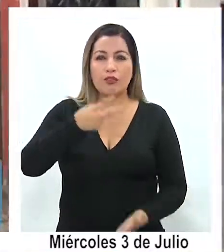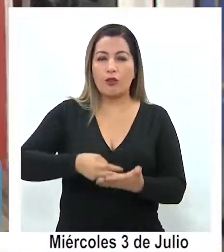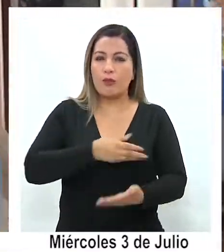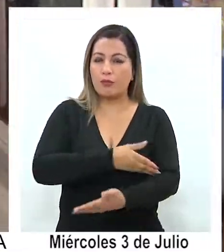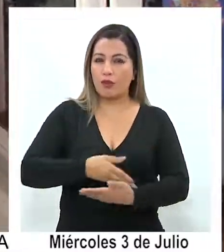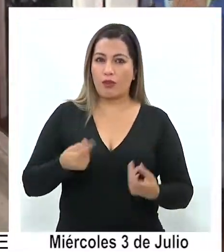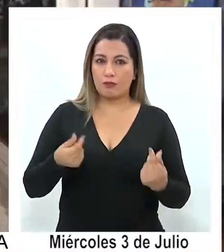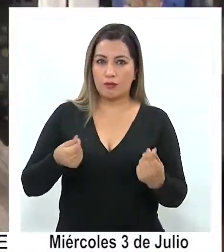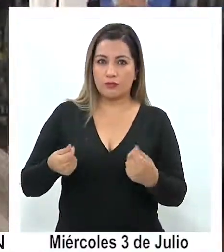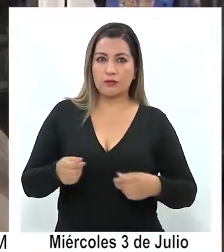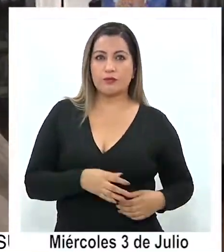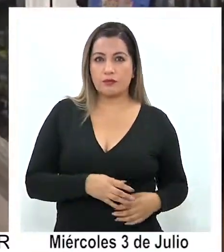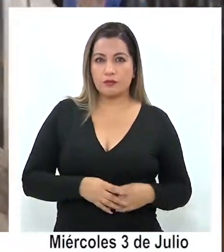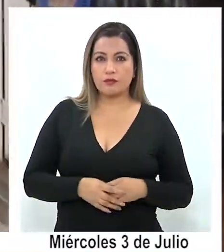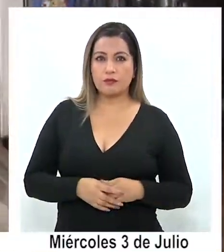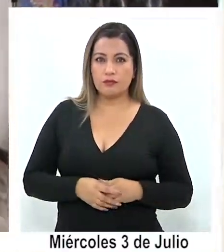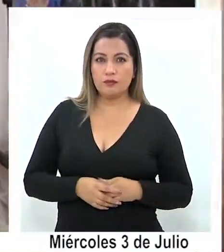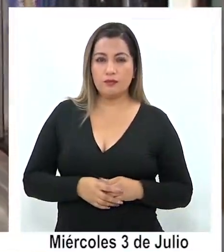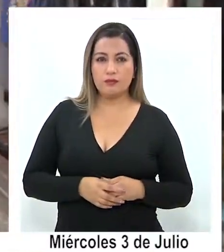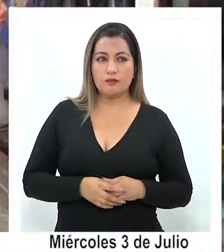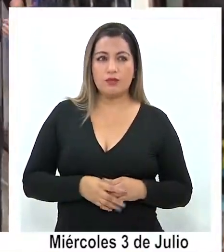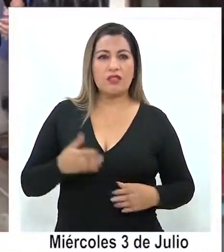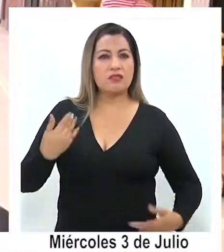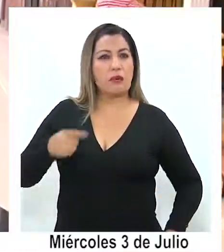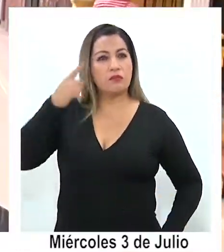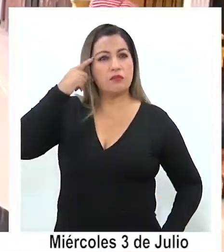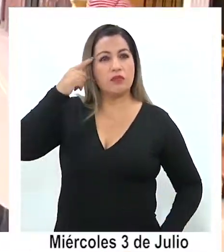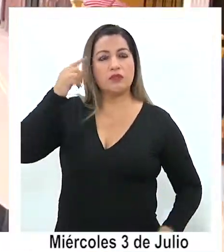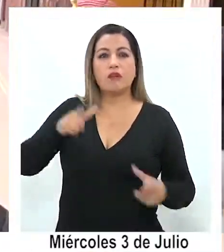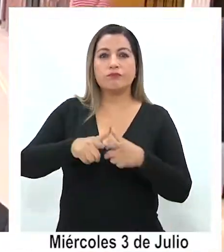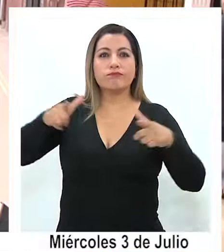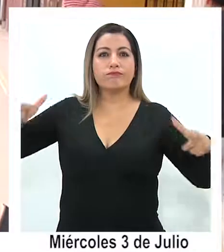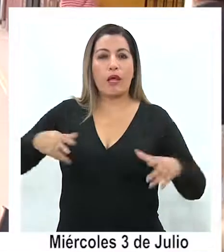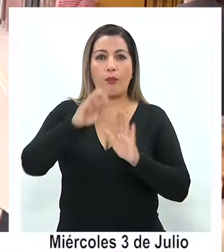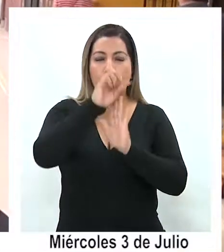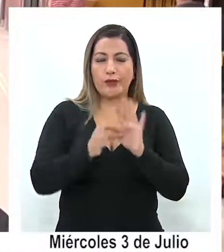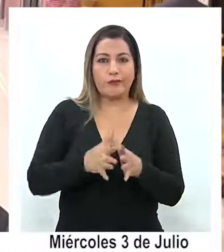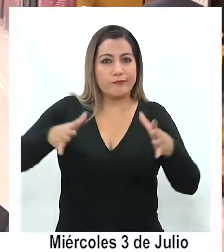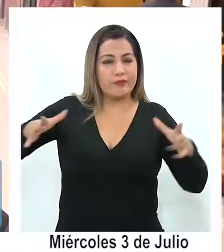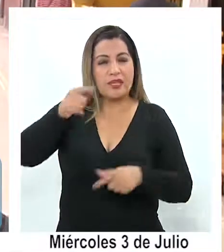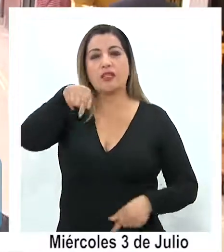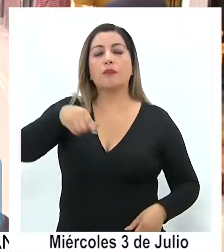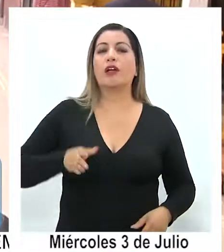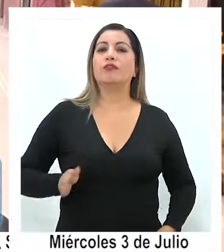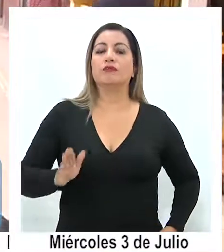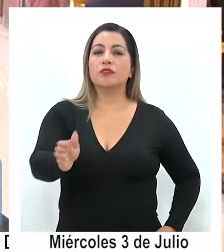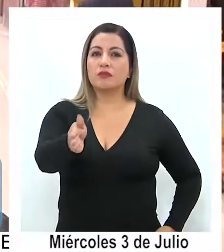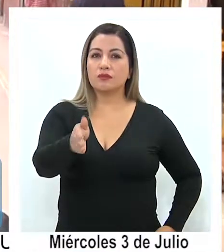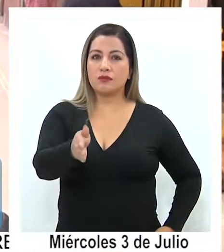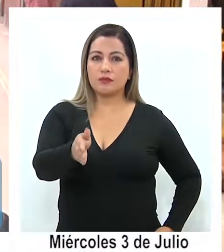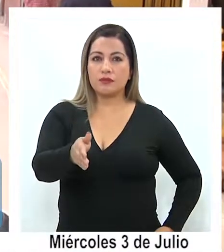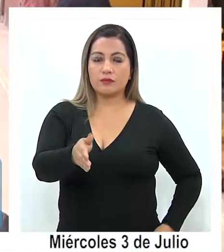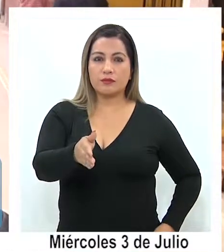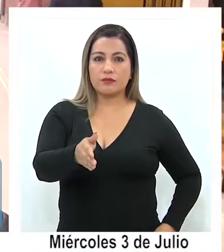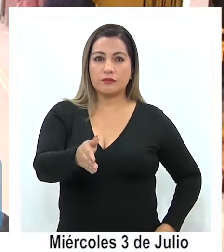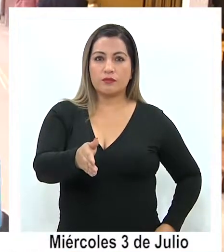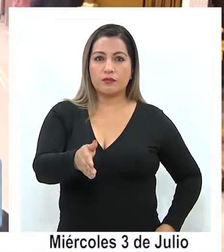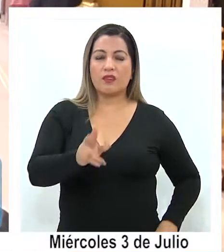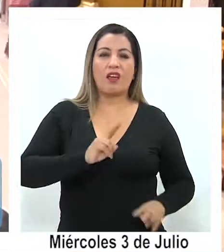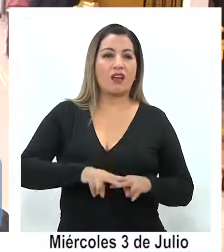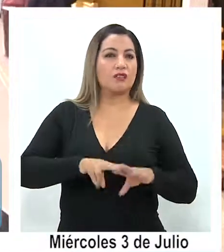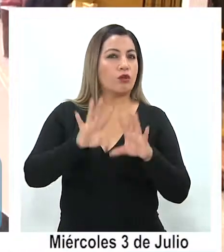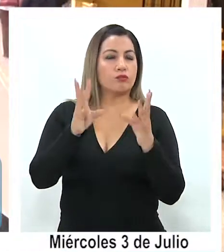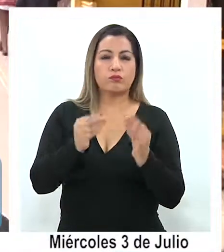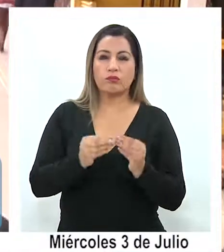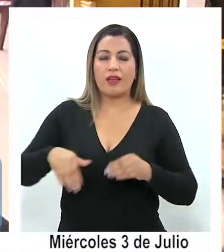.000 millones de pesos. Tenemos ya en mente la ampliación de este proyecto para continuar completando